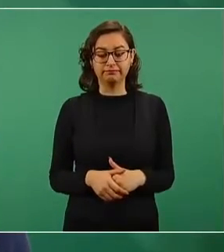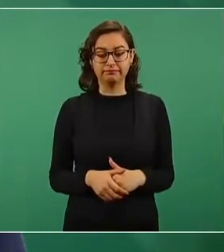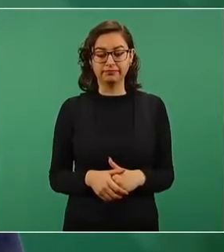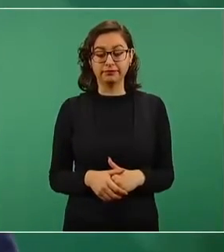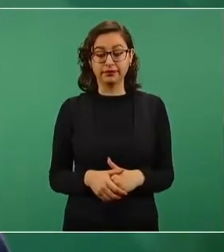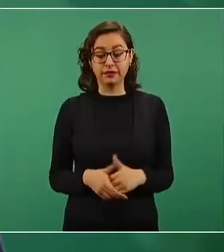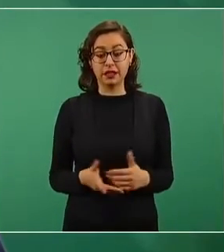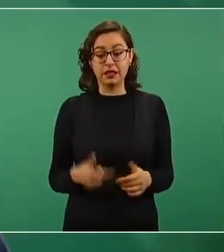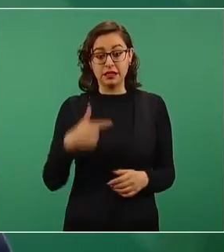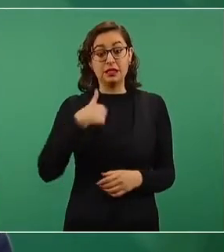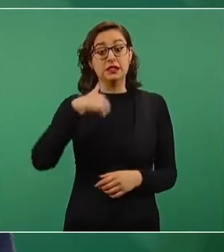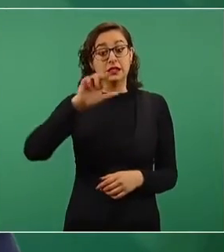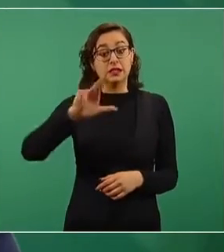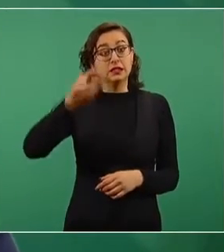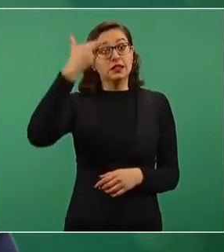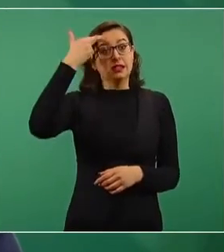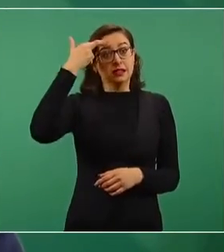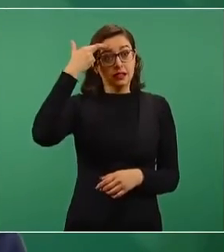Recuerdo